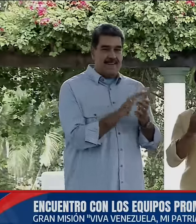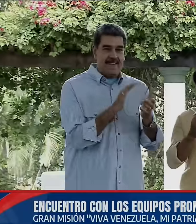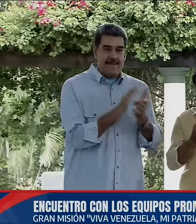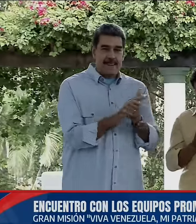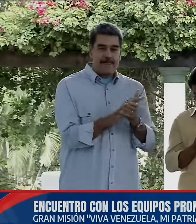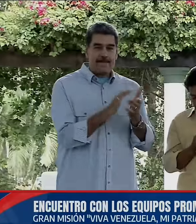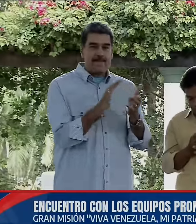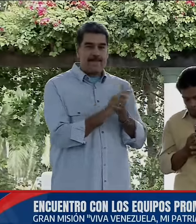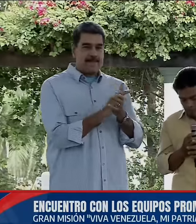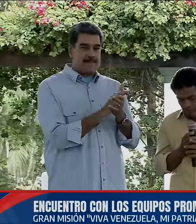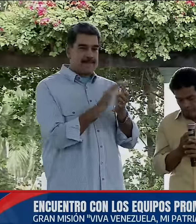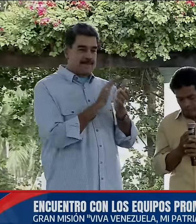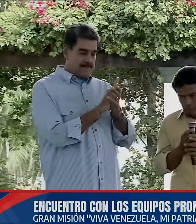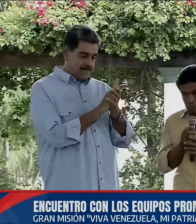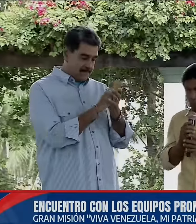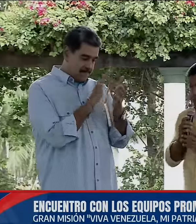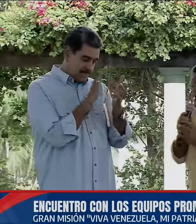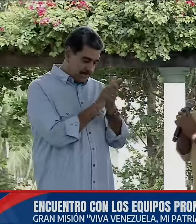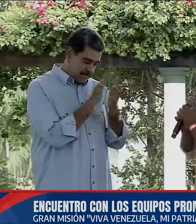naturaleza.